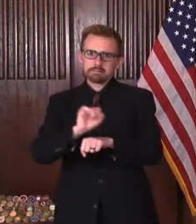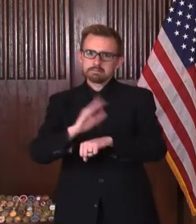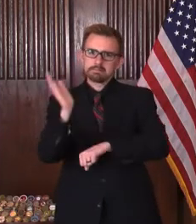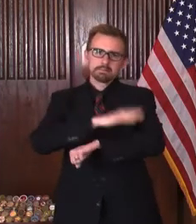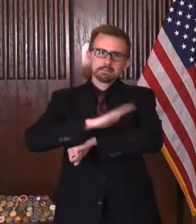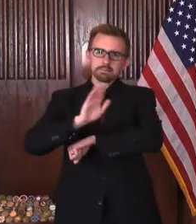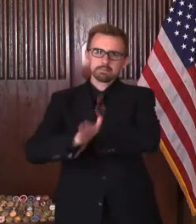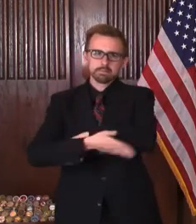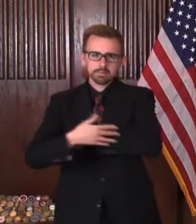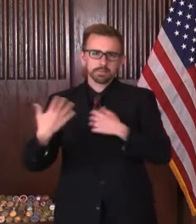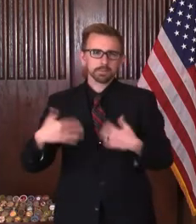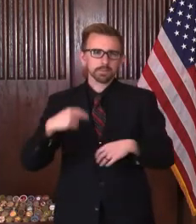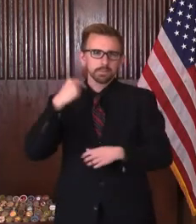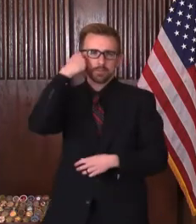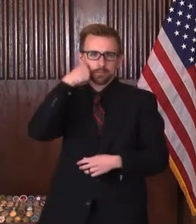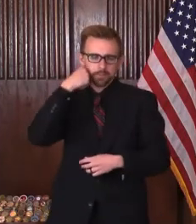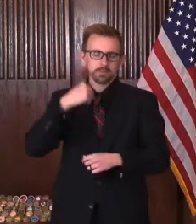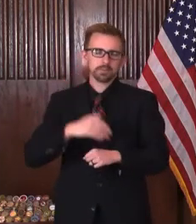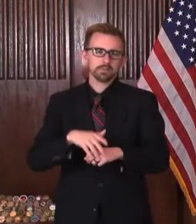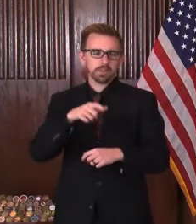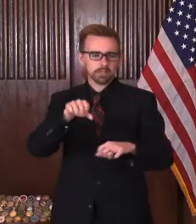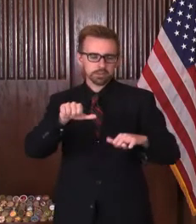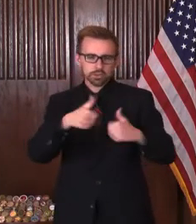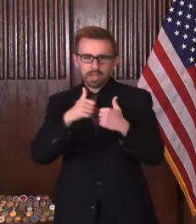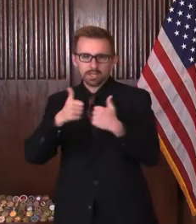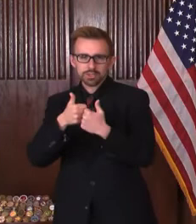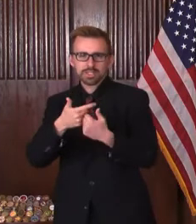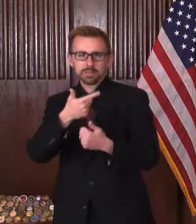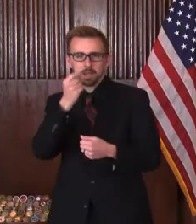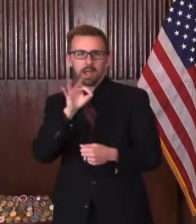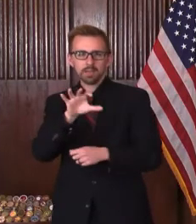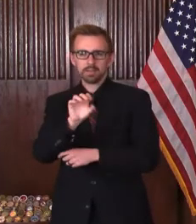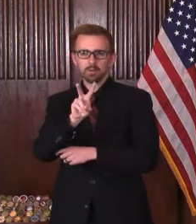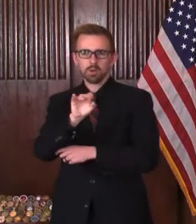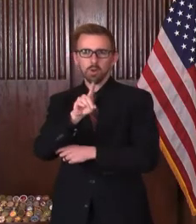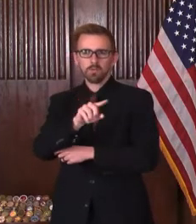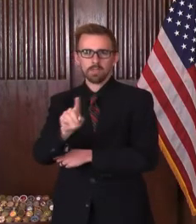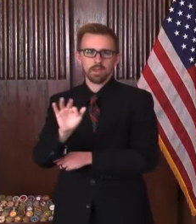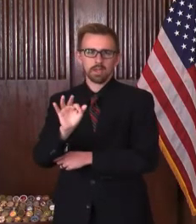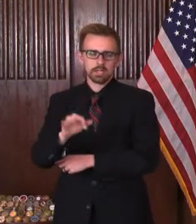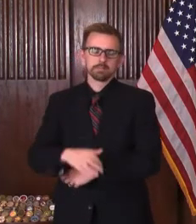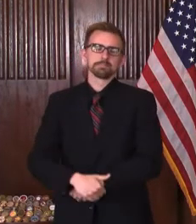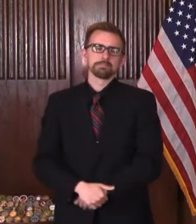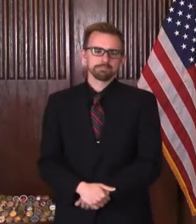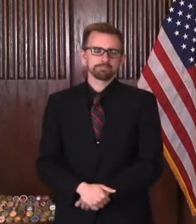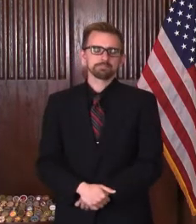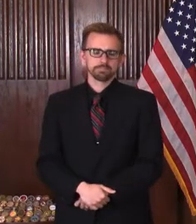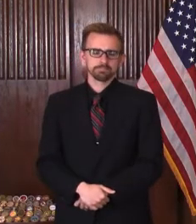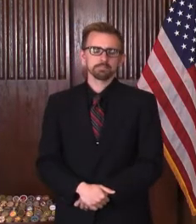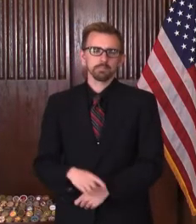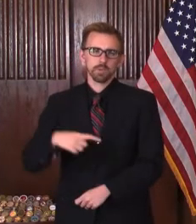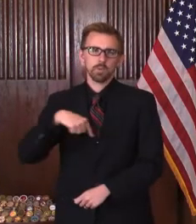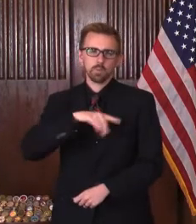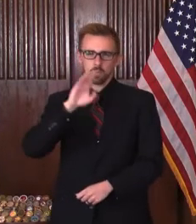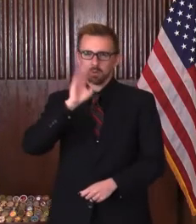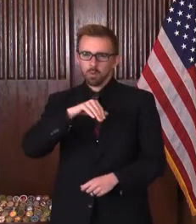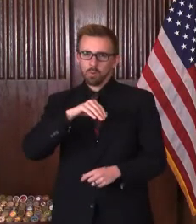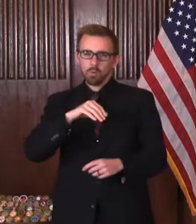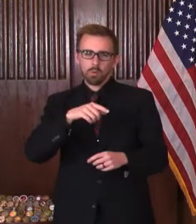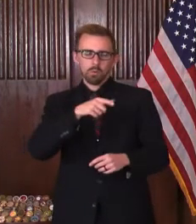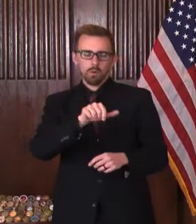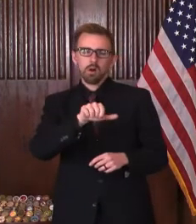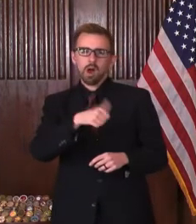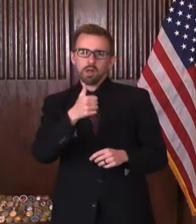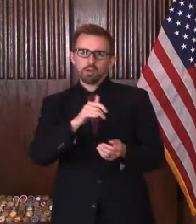que se transmiten cuando uno habla con otra persona. Y en cuanto a que sea transmitido a través